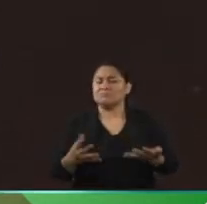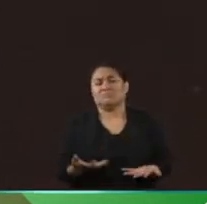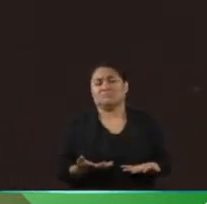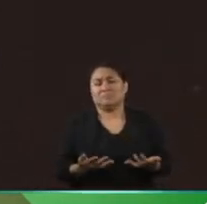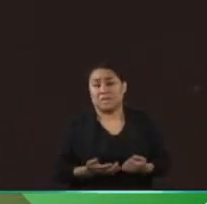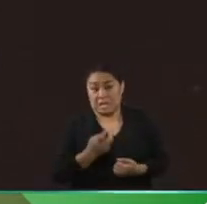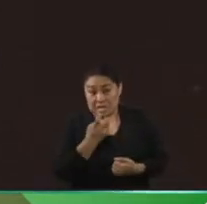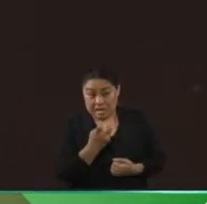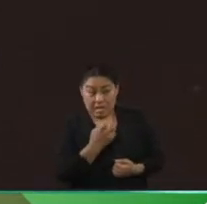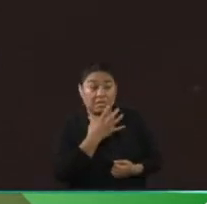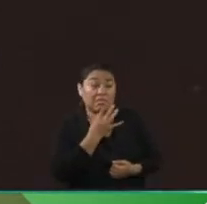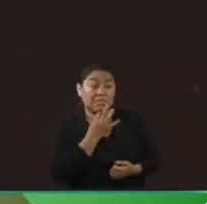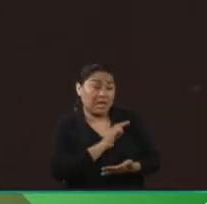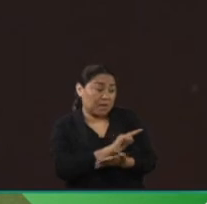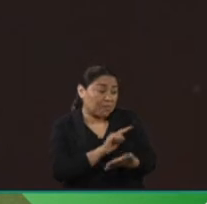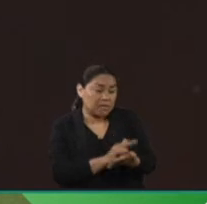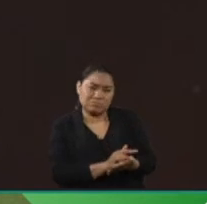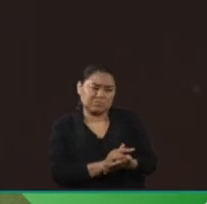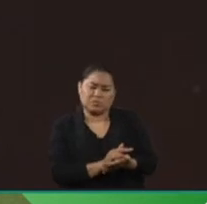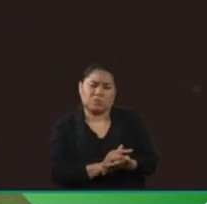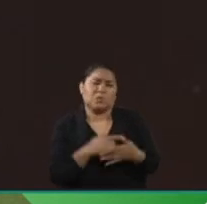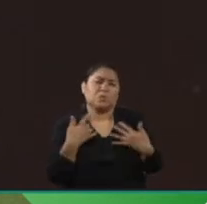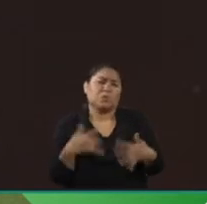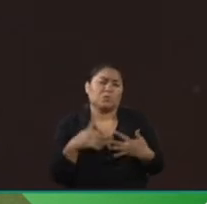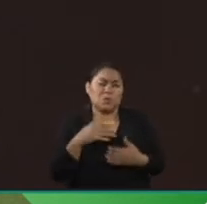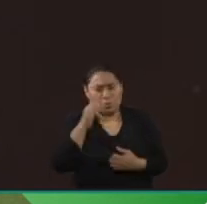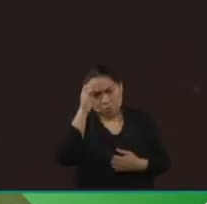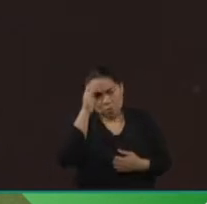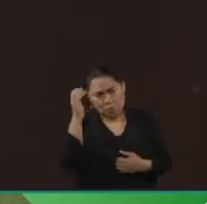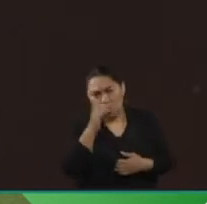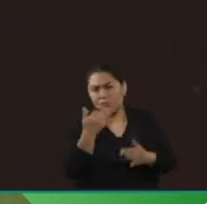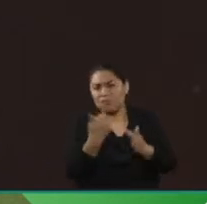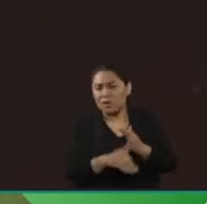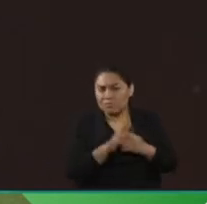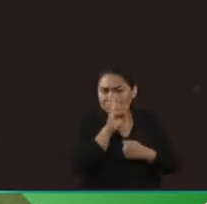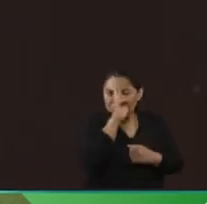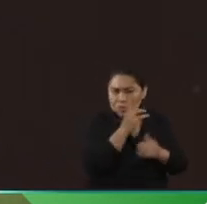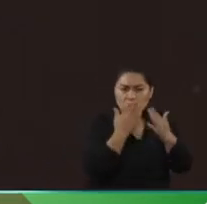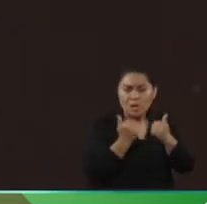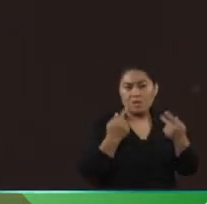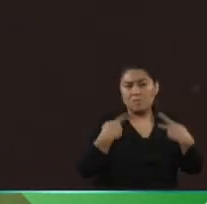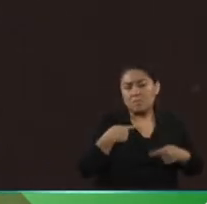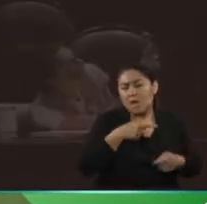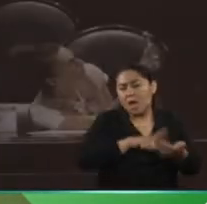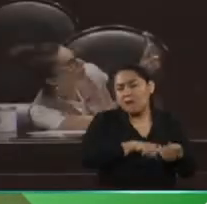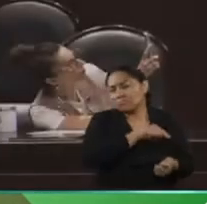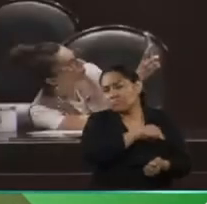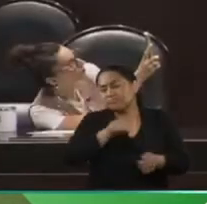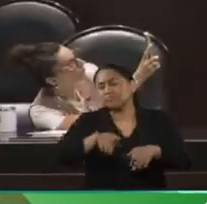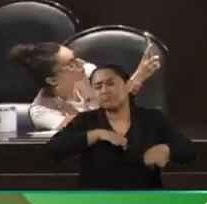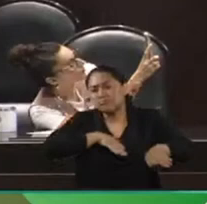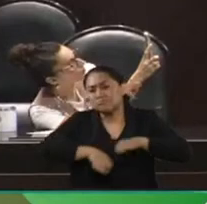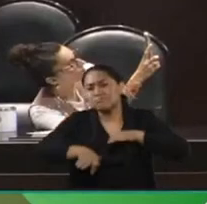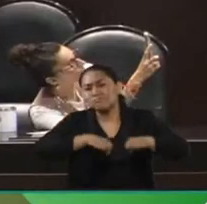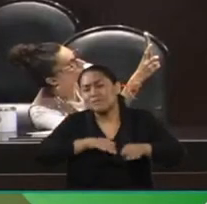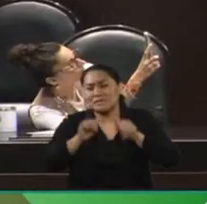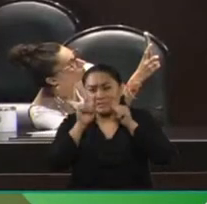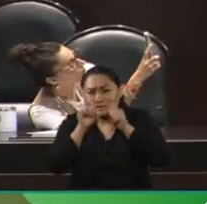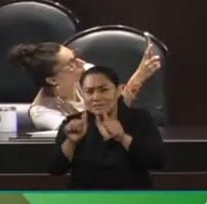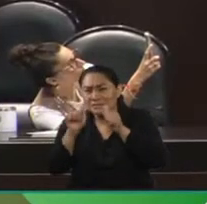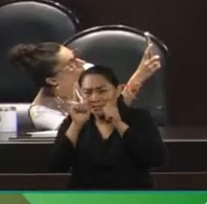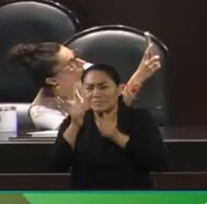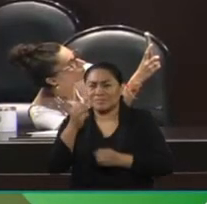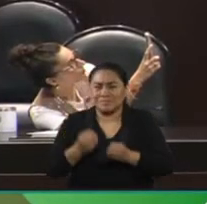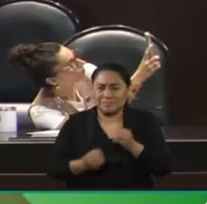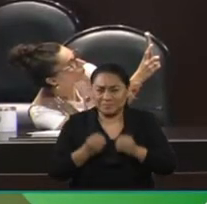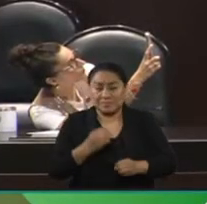una simple reforma es un atropello a la dignidad de quienes consagraron su vida al servicio de la justicia